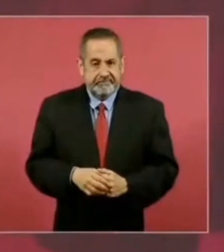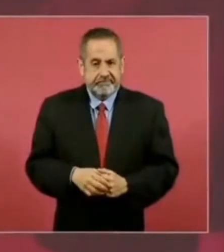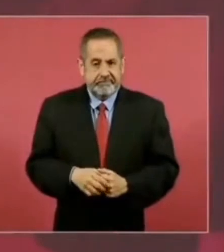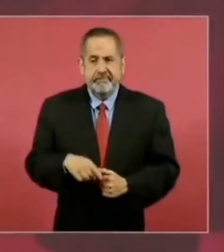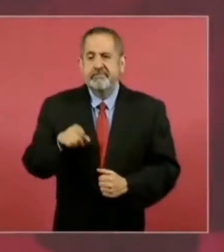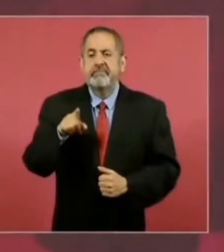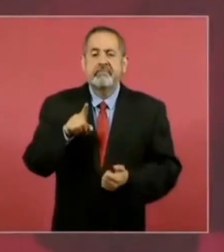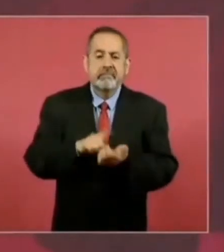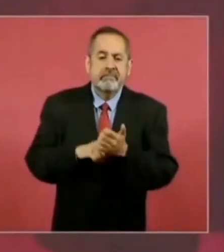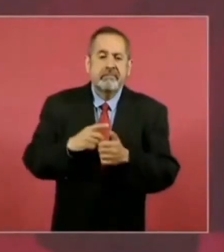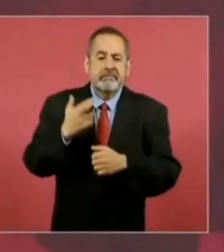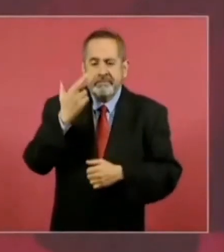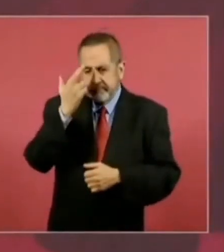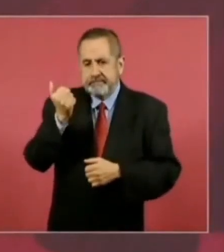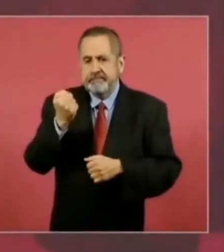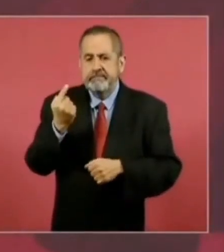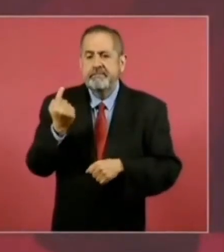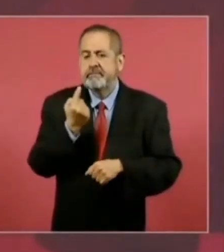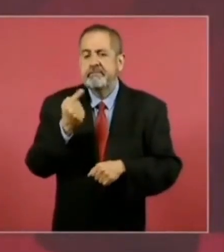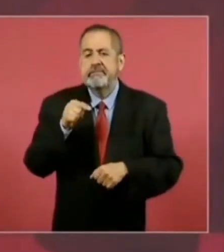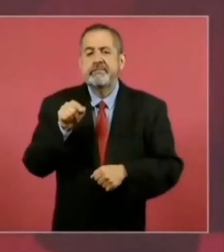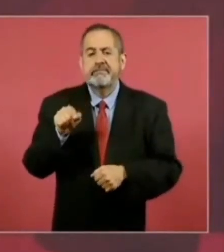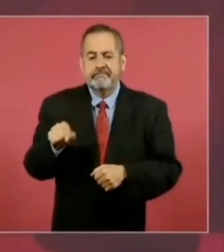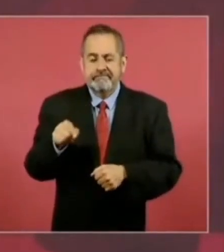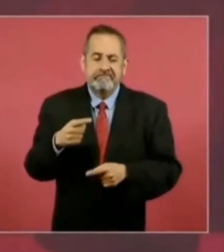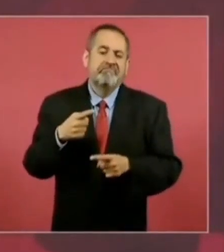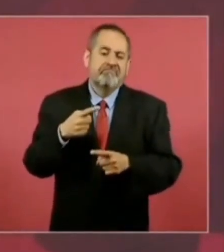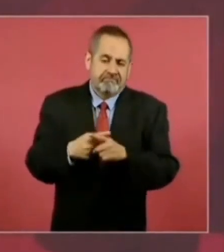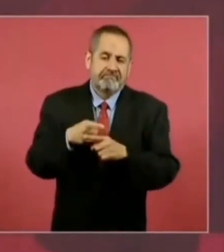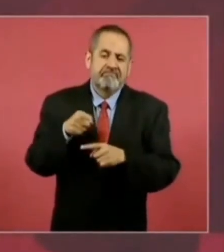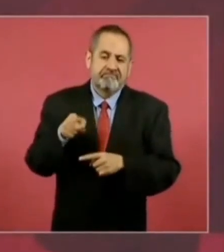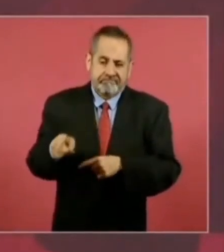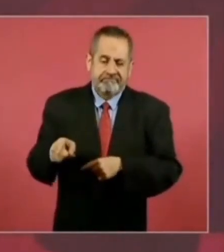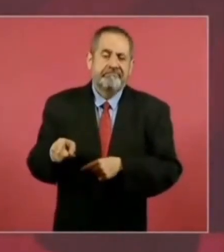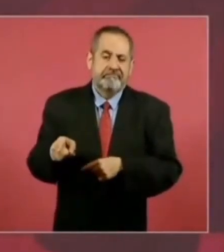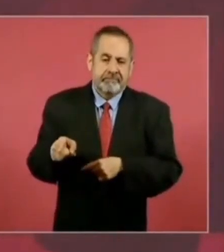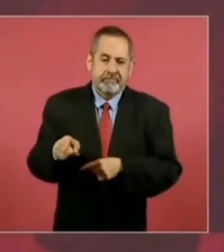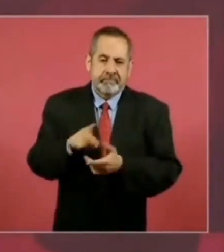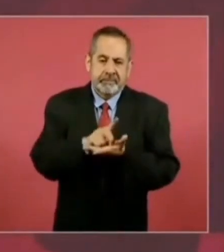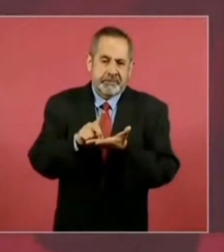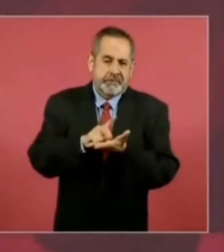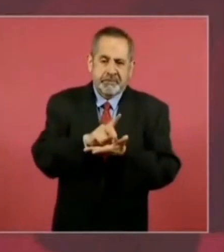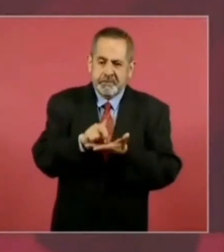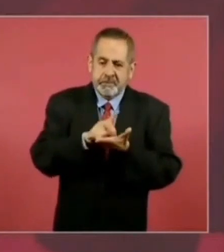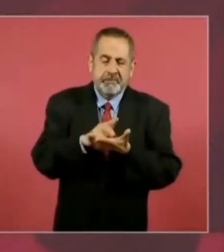tuvo que ver con consumo de drogas.